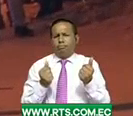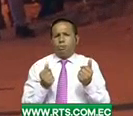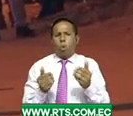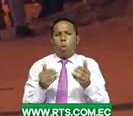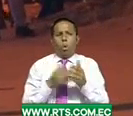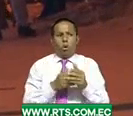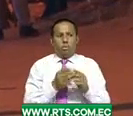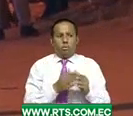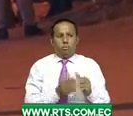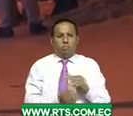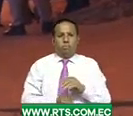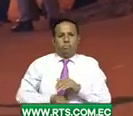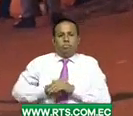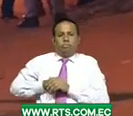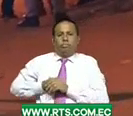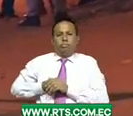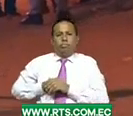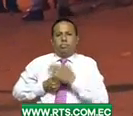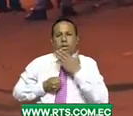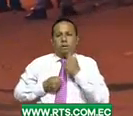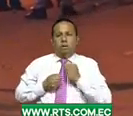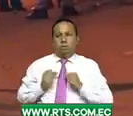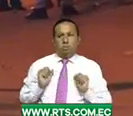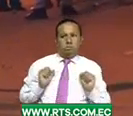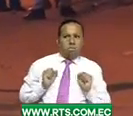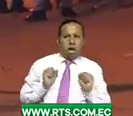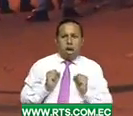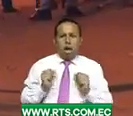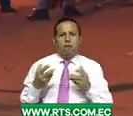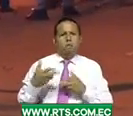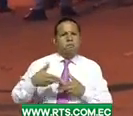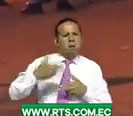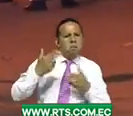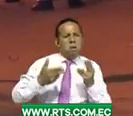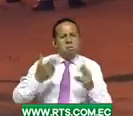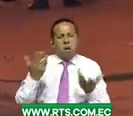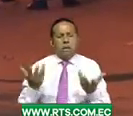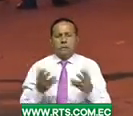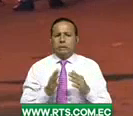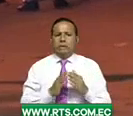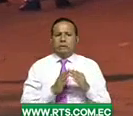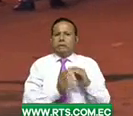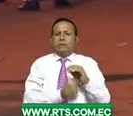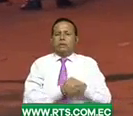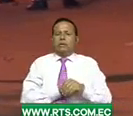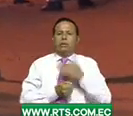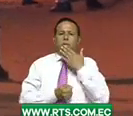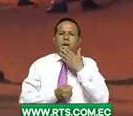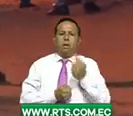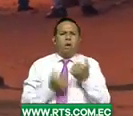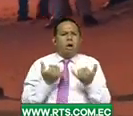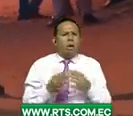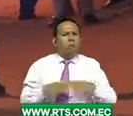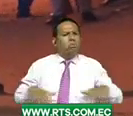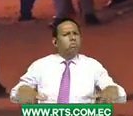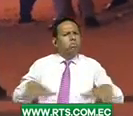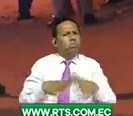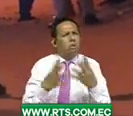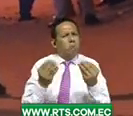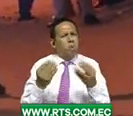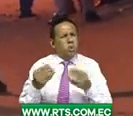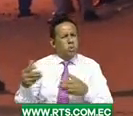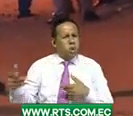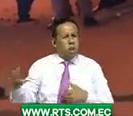volvieron a sus casas a evitar de que ocurran otros hechos lamentables con sujetos que últimamente andan por Flor de